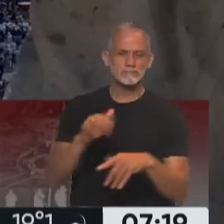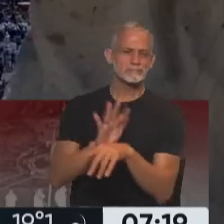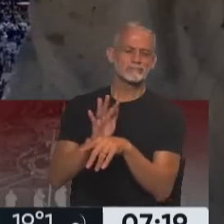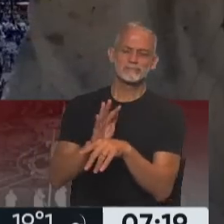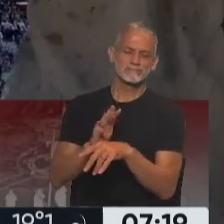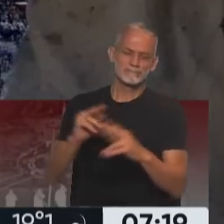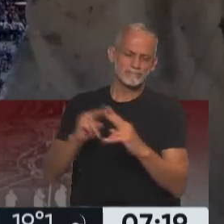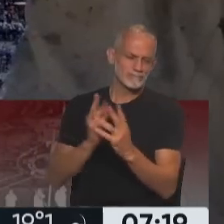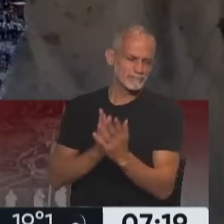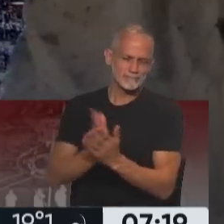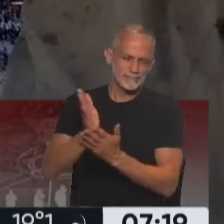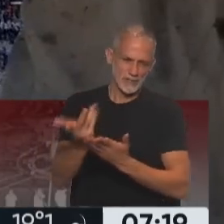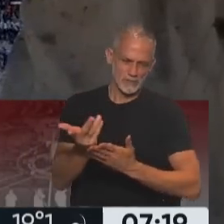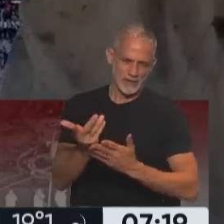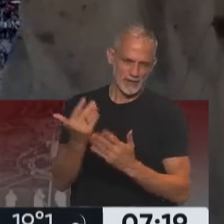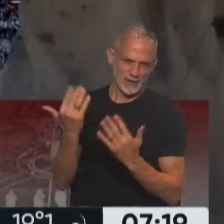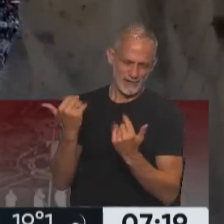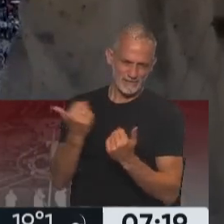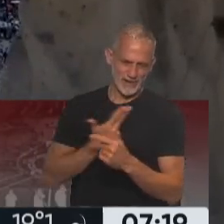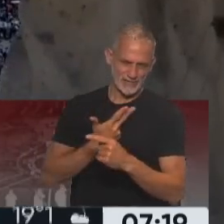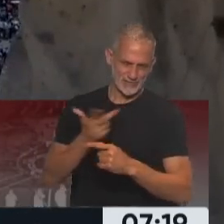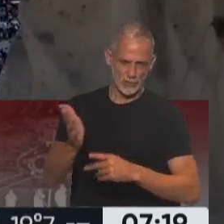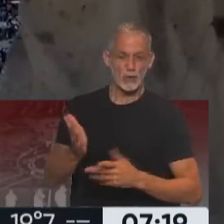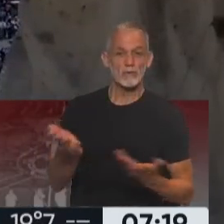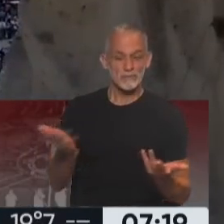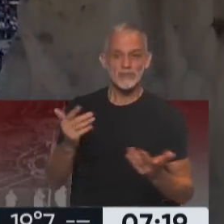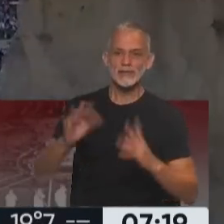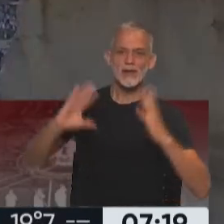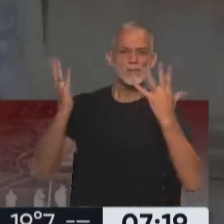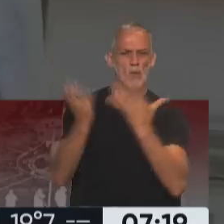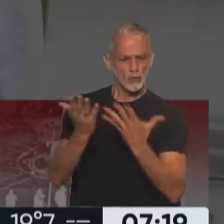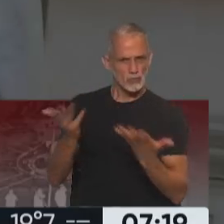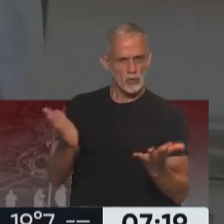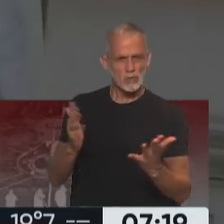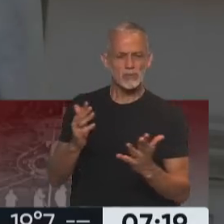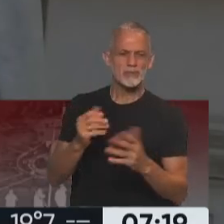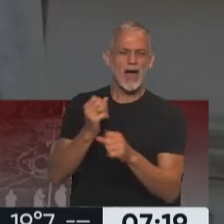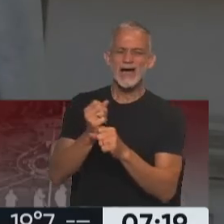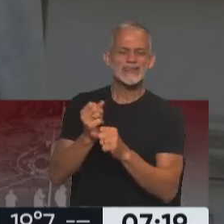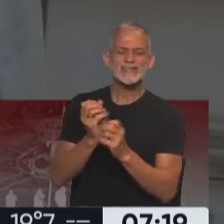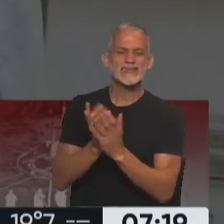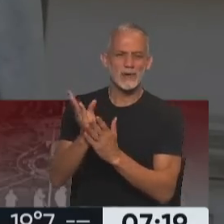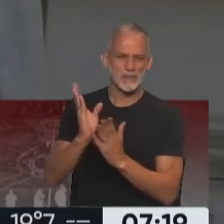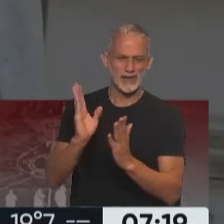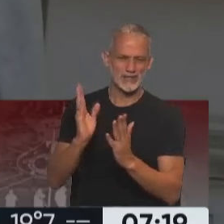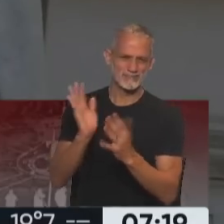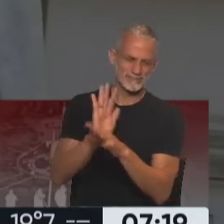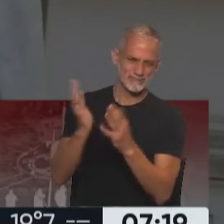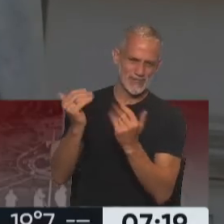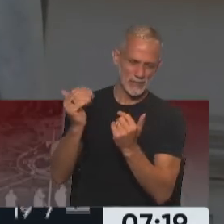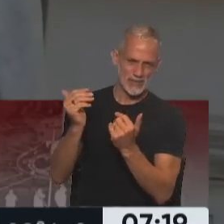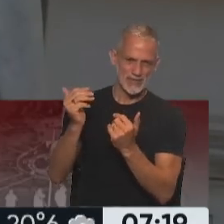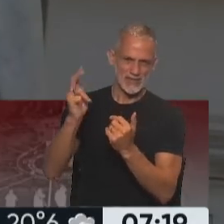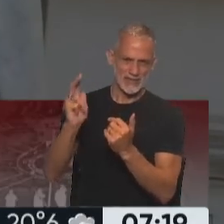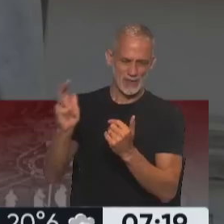Francisco, ¿no? Que es un poco lo que está diciendo el mundo, hasta siempre Francisco. Vos fíjate, la multitud,